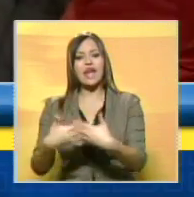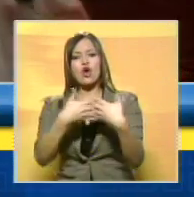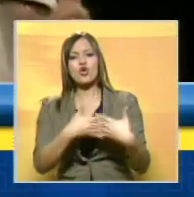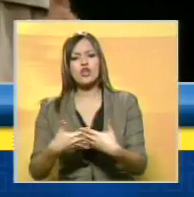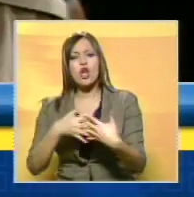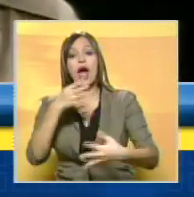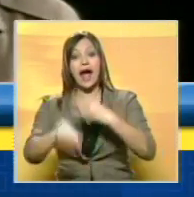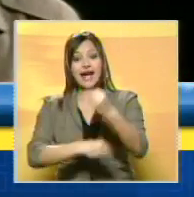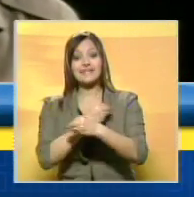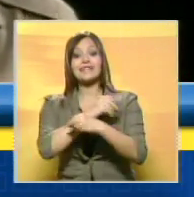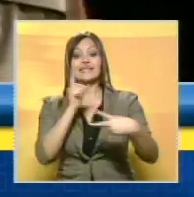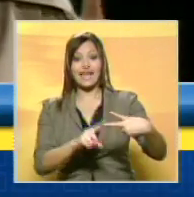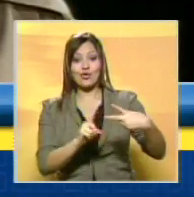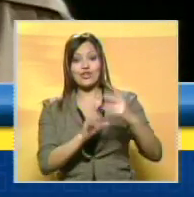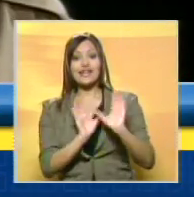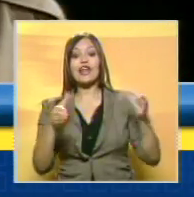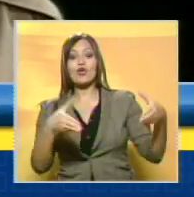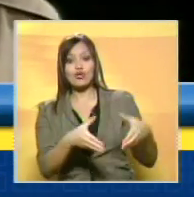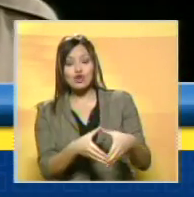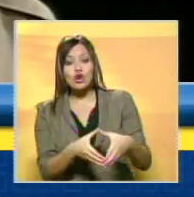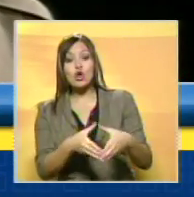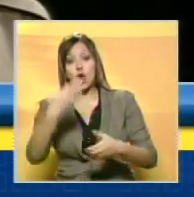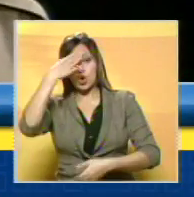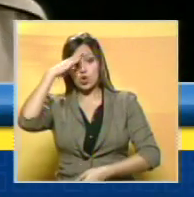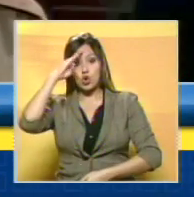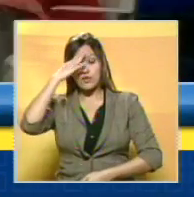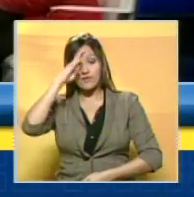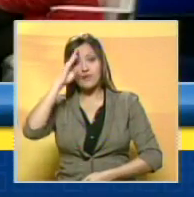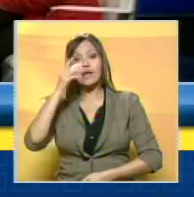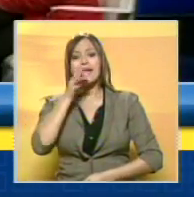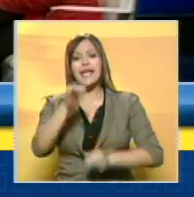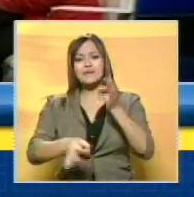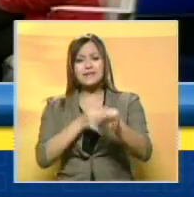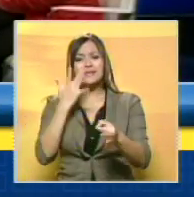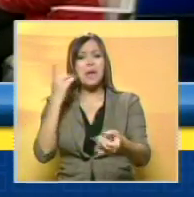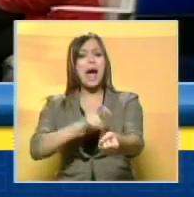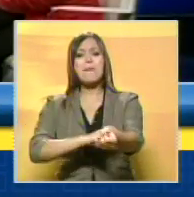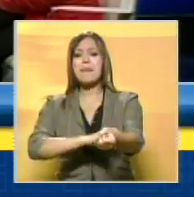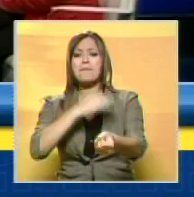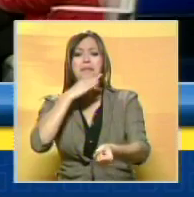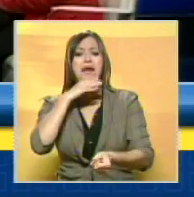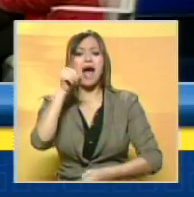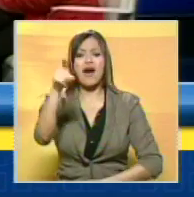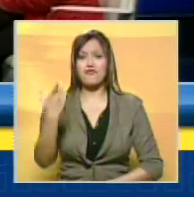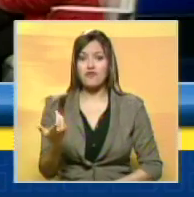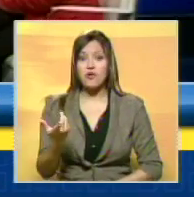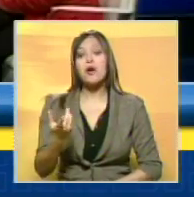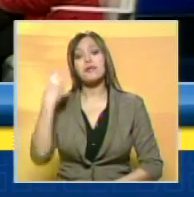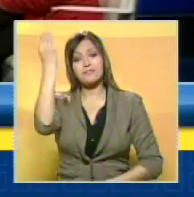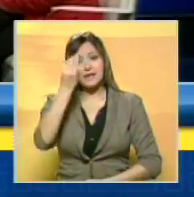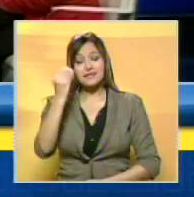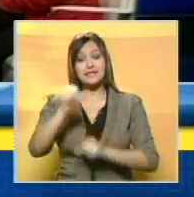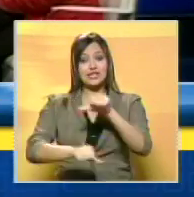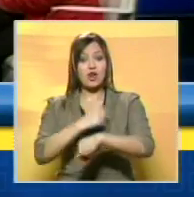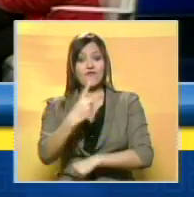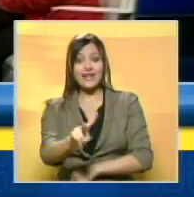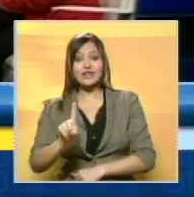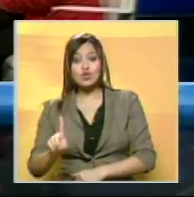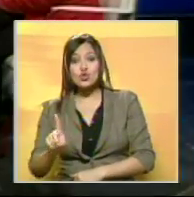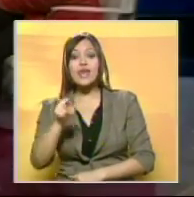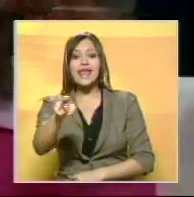la realización de la segunda cumbre de la CELAC en Cuba expresa amargura por lo que considera que en pleno siglo XXI